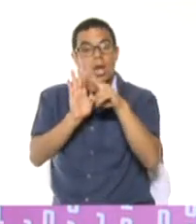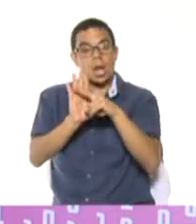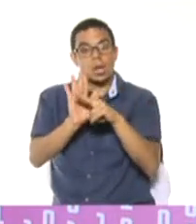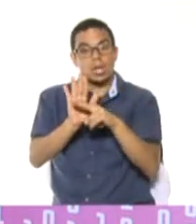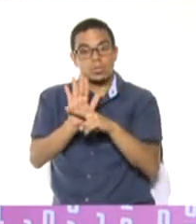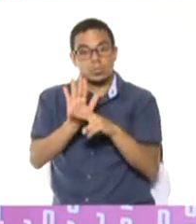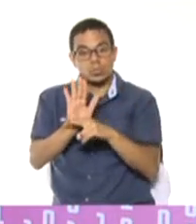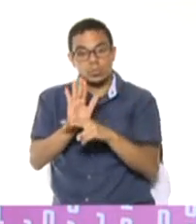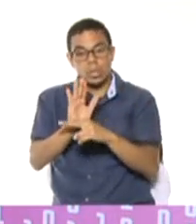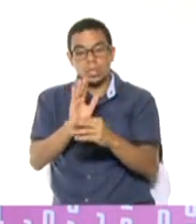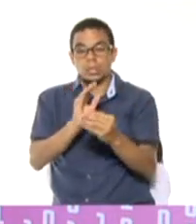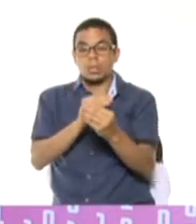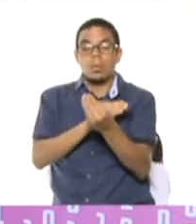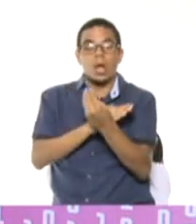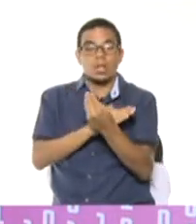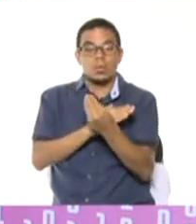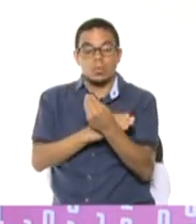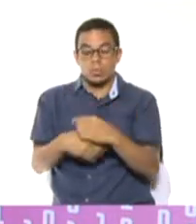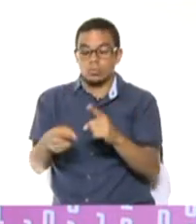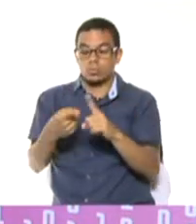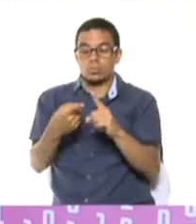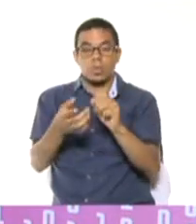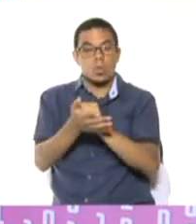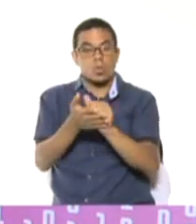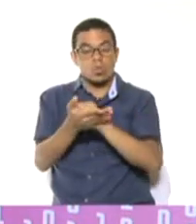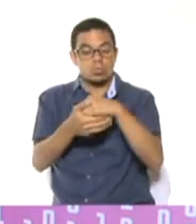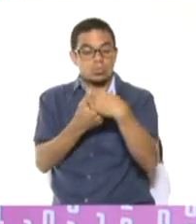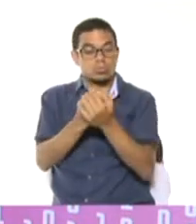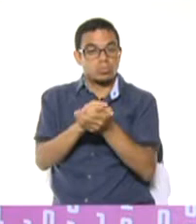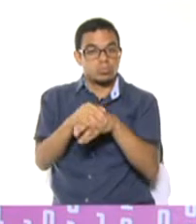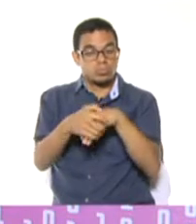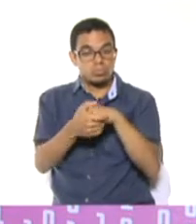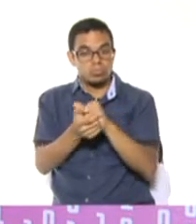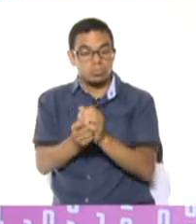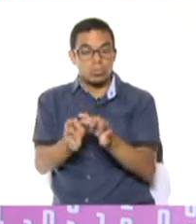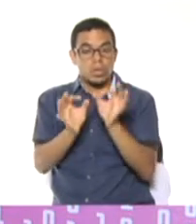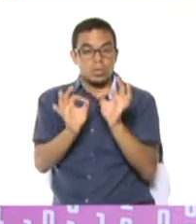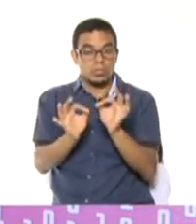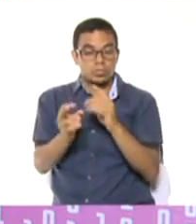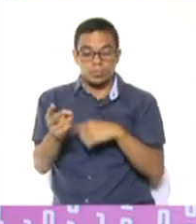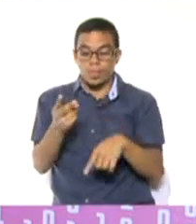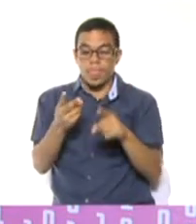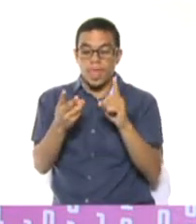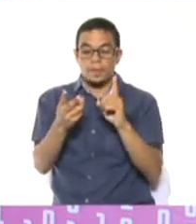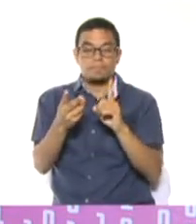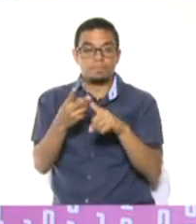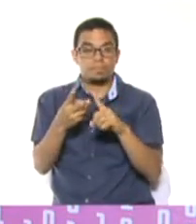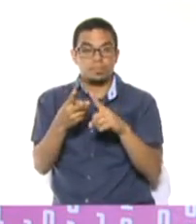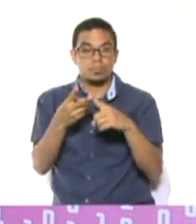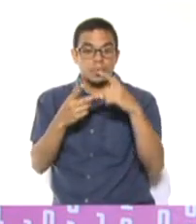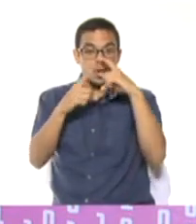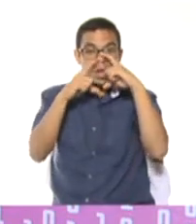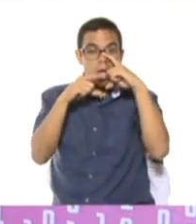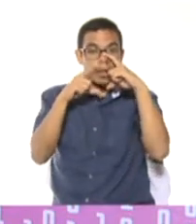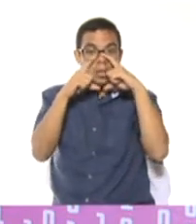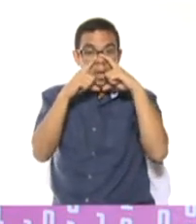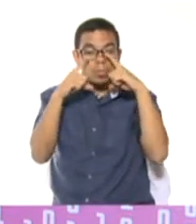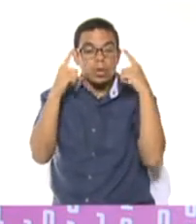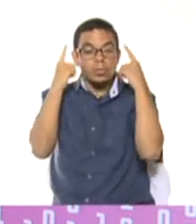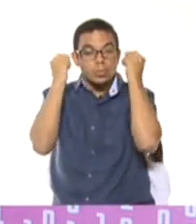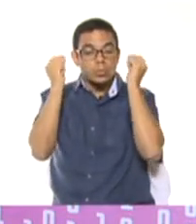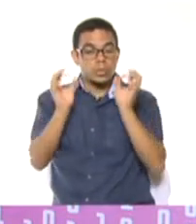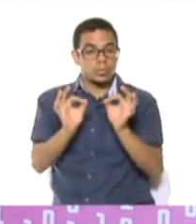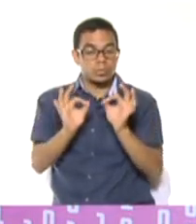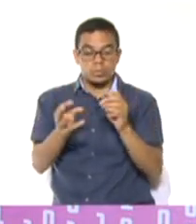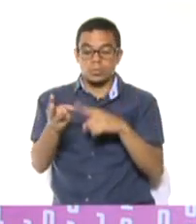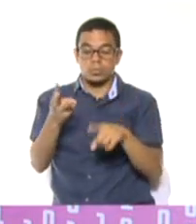de bioseguridad: el lavado frecuentemente de nuestras manos con agua y jabón, el uso correcto del tapabocas o